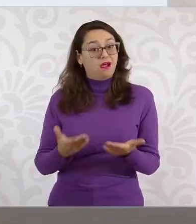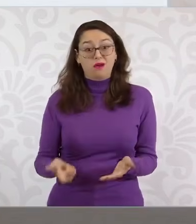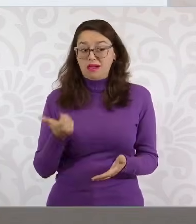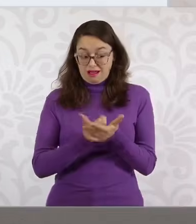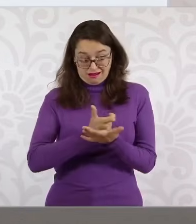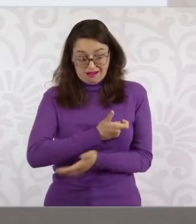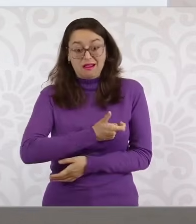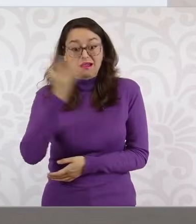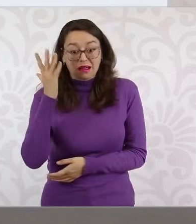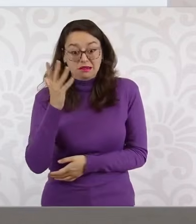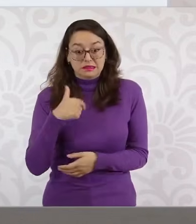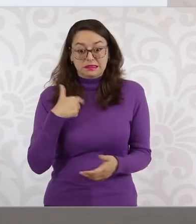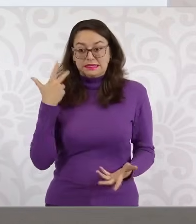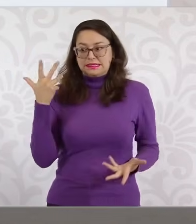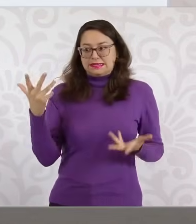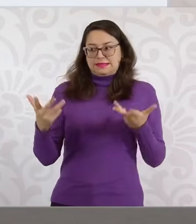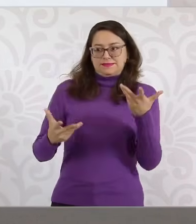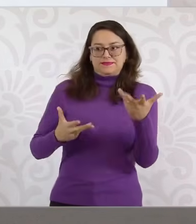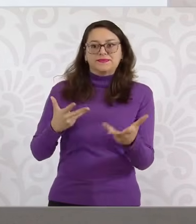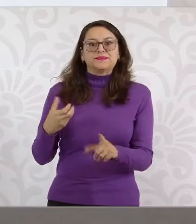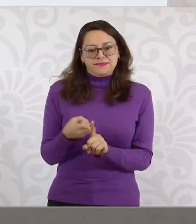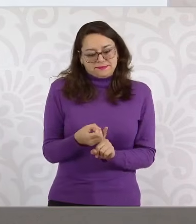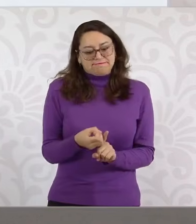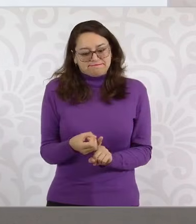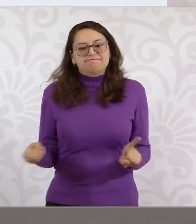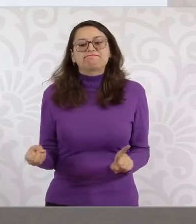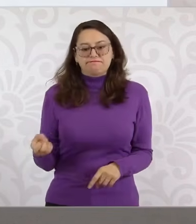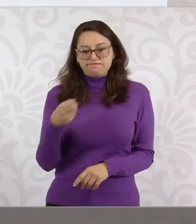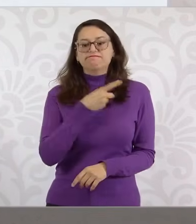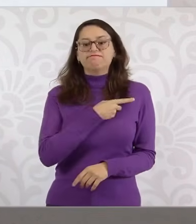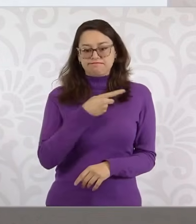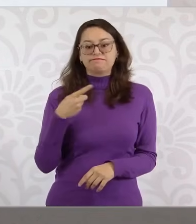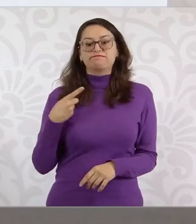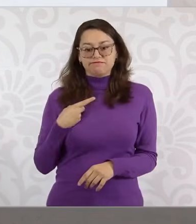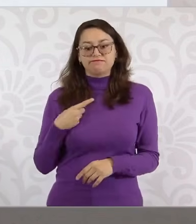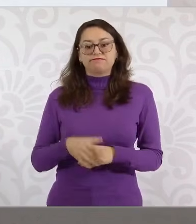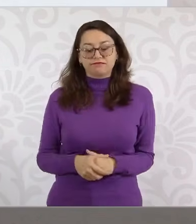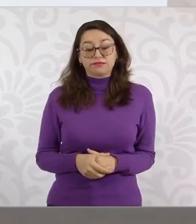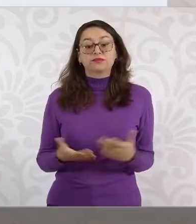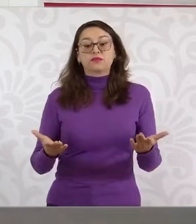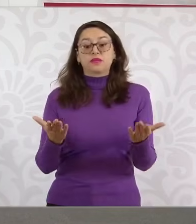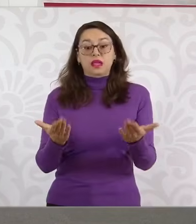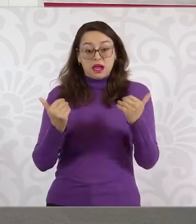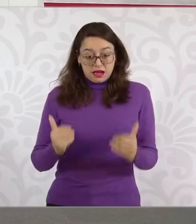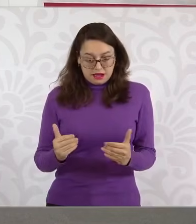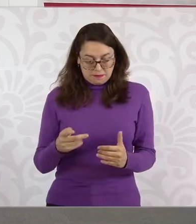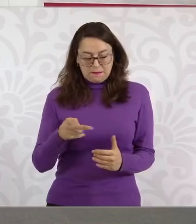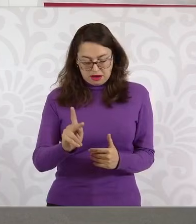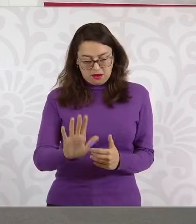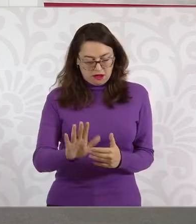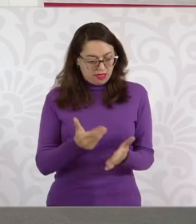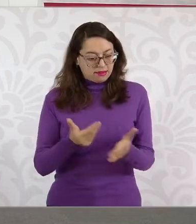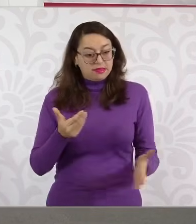ocurre, estamos poniendo orden en todos estos procesos. Y antes de pasar a la siguiente lámina, quisiera aprovechar